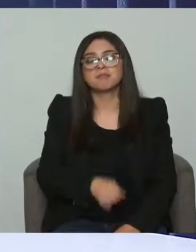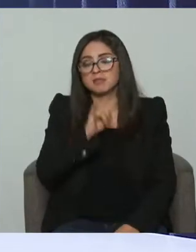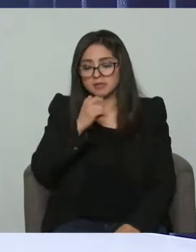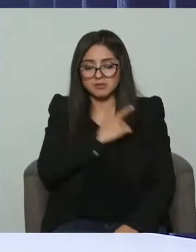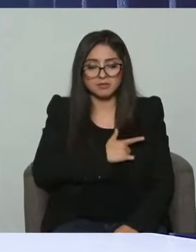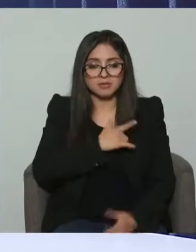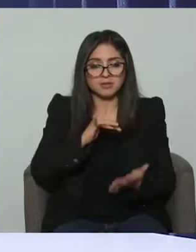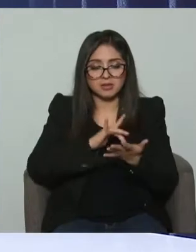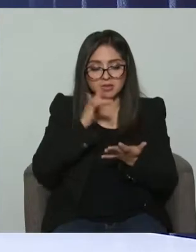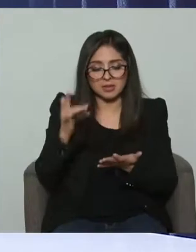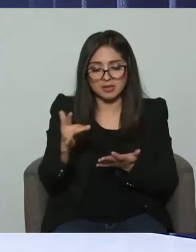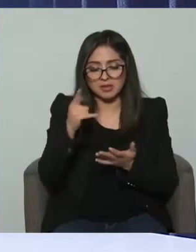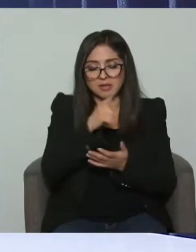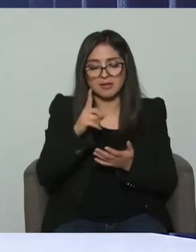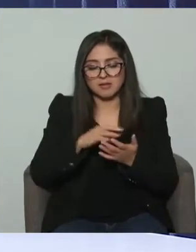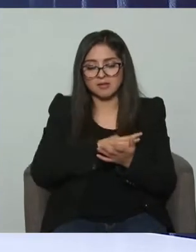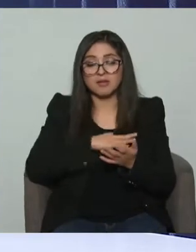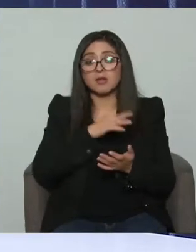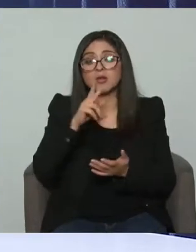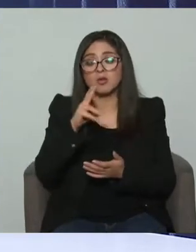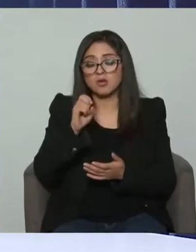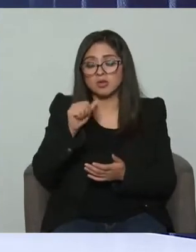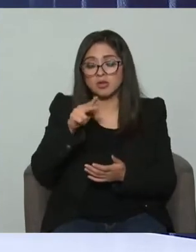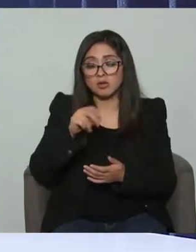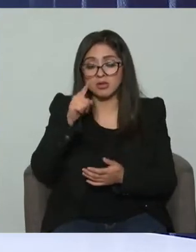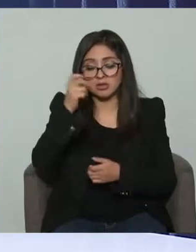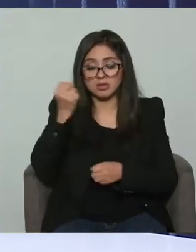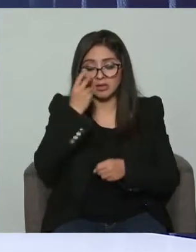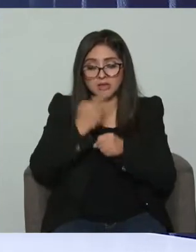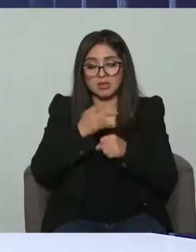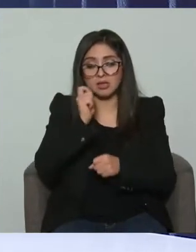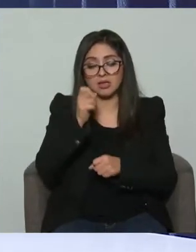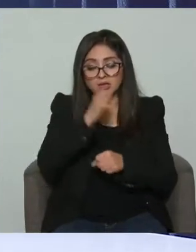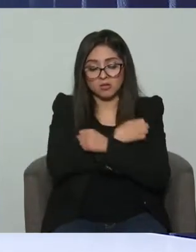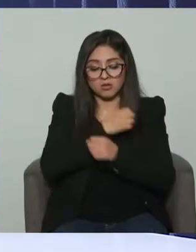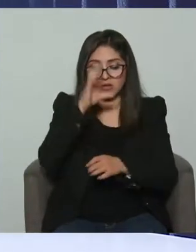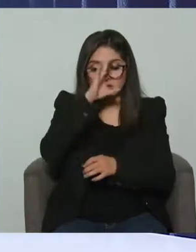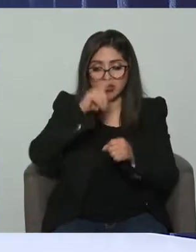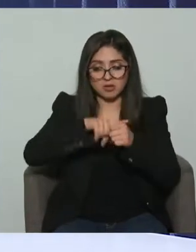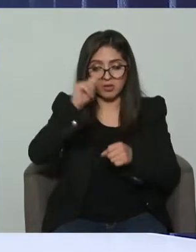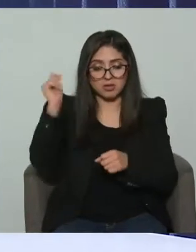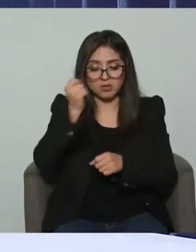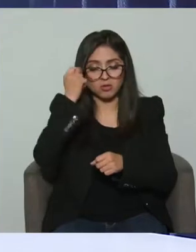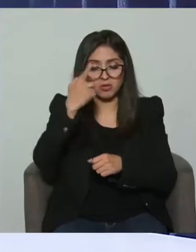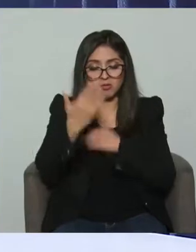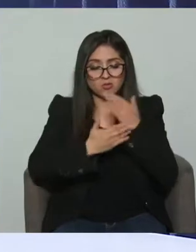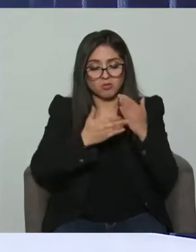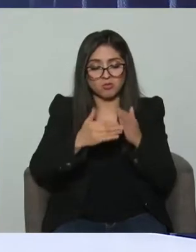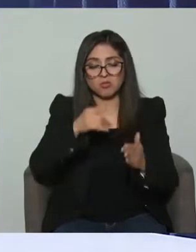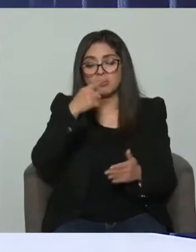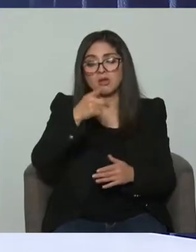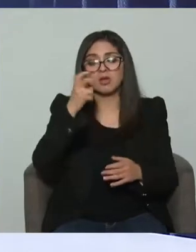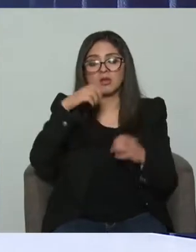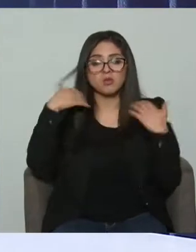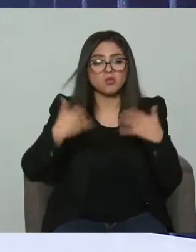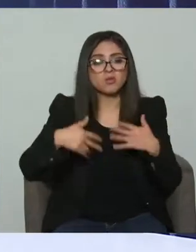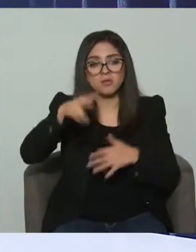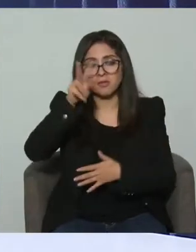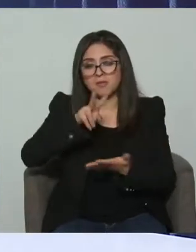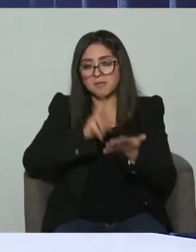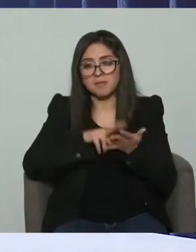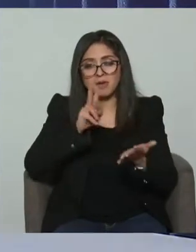gustes. Bueno, pues felicidades a Rosaura Ruiz Gutiérrez, secretaria de Educación, Ciencia, Tecnología e Innovación, con este enorme reto